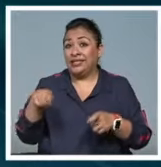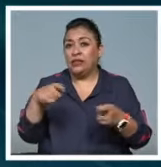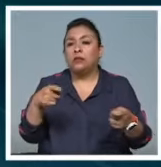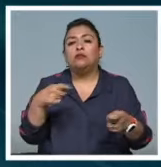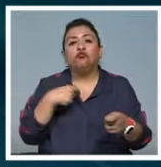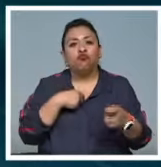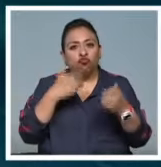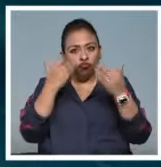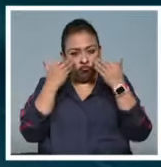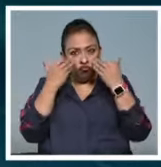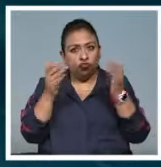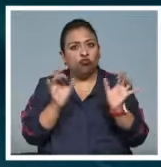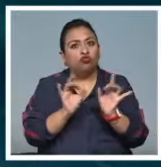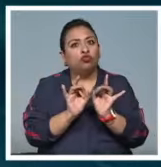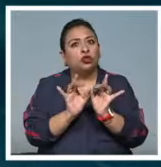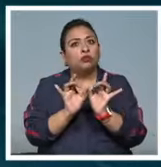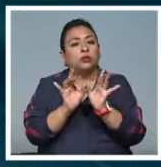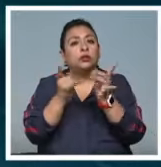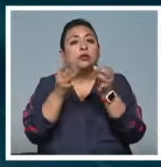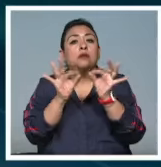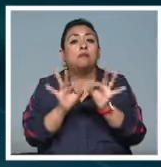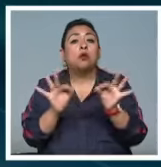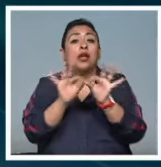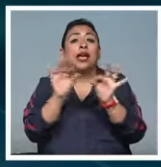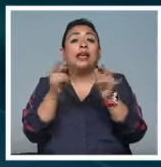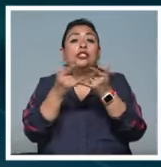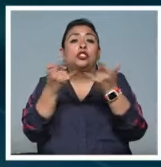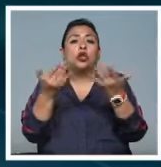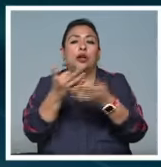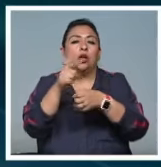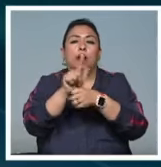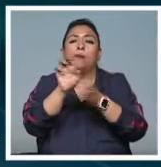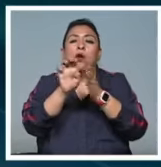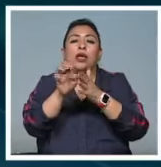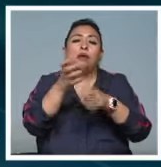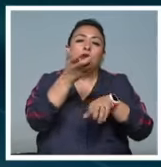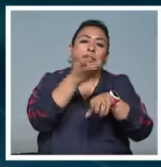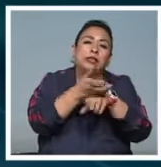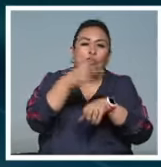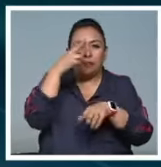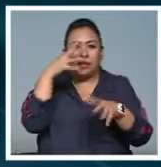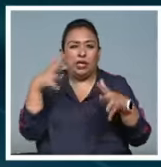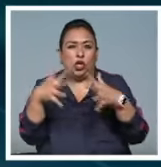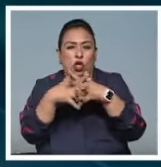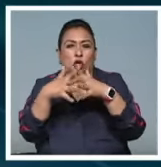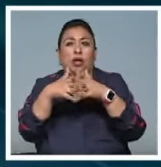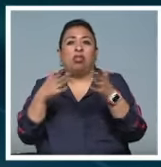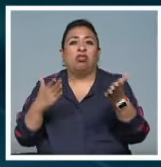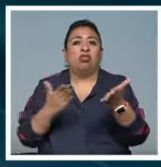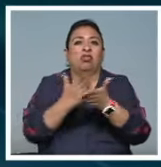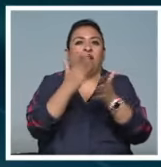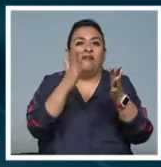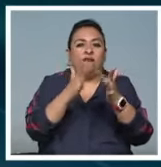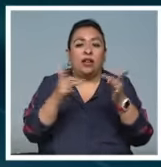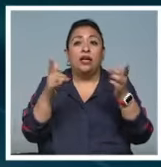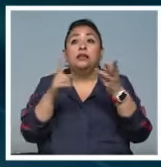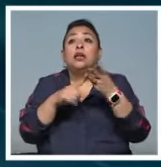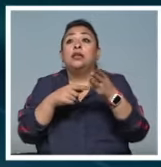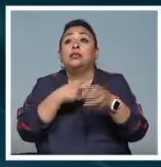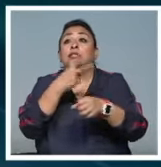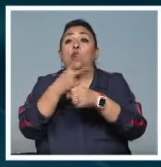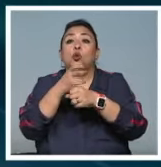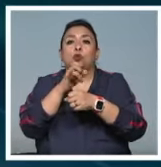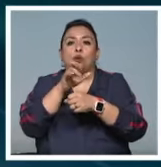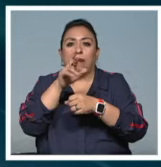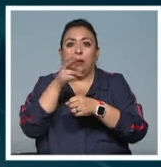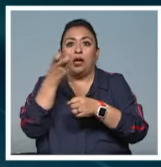seremos testigos de momentos cruciales de la historia nacional, como la guerra entre Estados Unidos y México, la intervención francesa y el Segundo